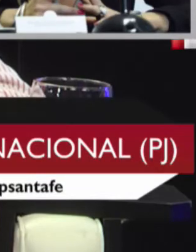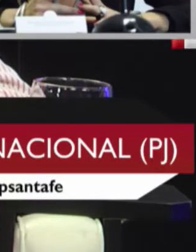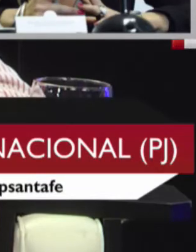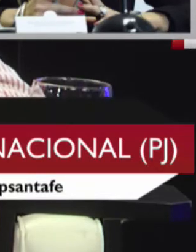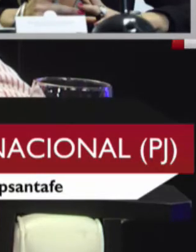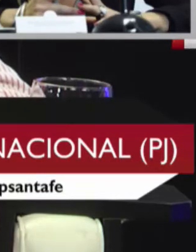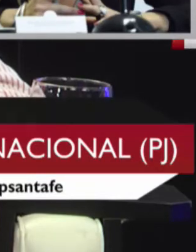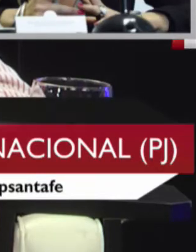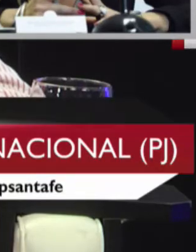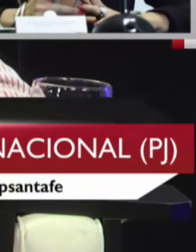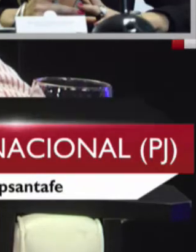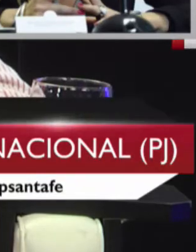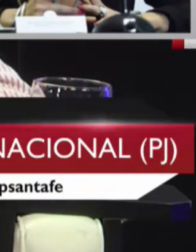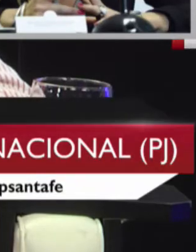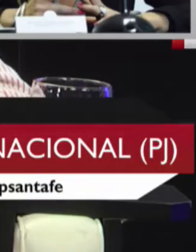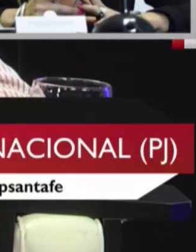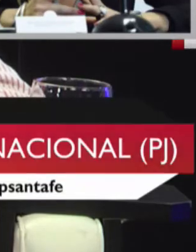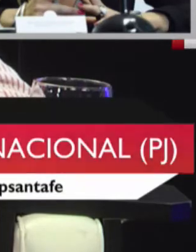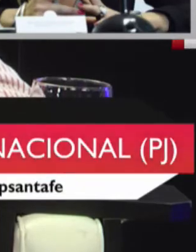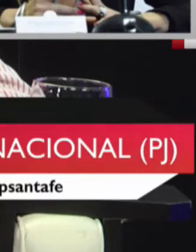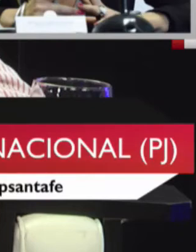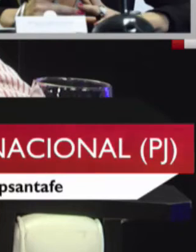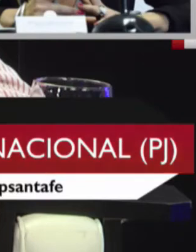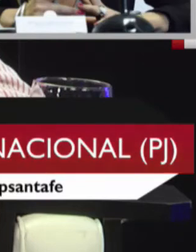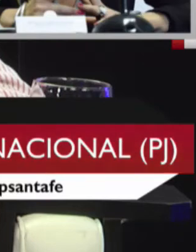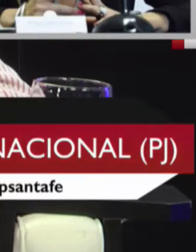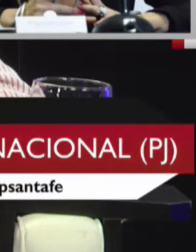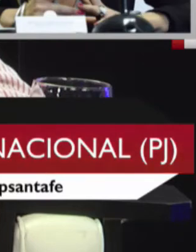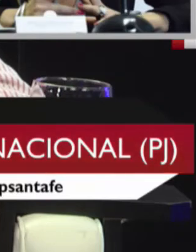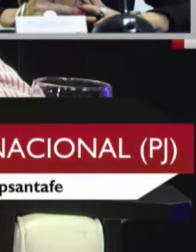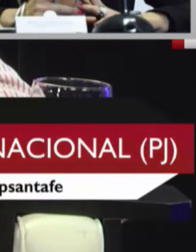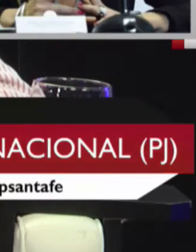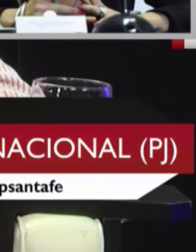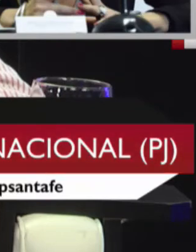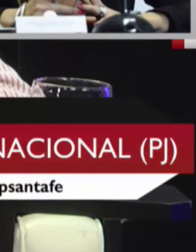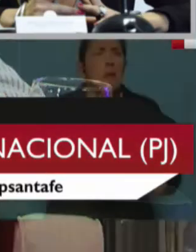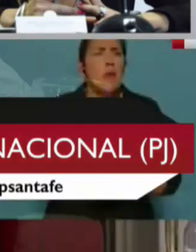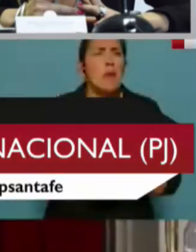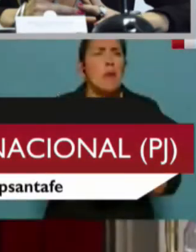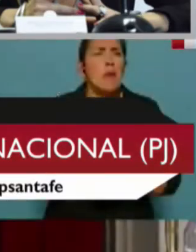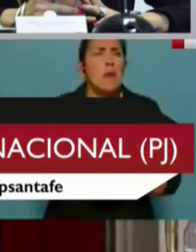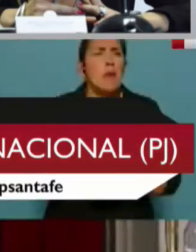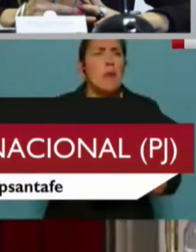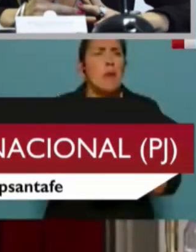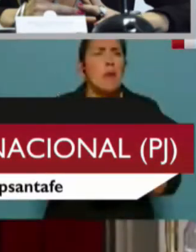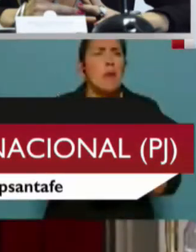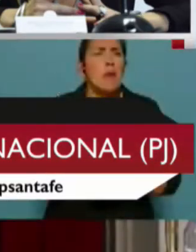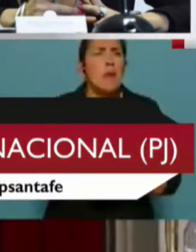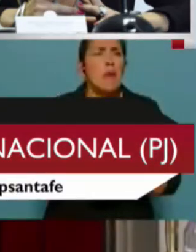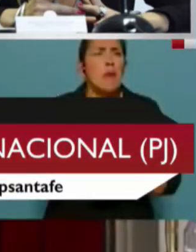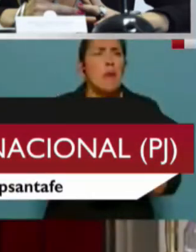se ha puesto en marcha un seguimiento en cuanto a la trazabilidad de las vacunas. Pero la verdad es que yo